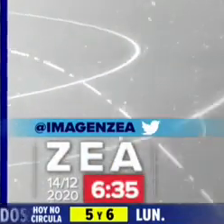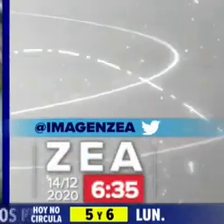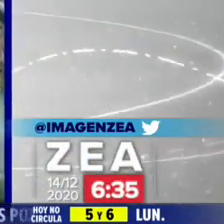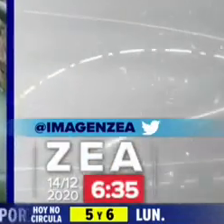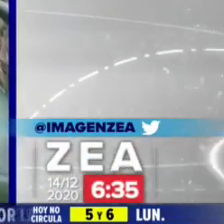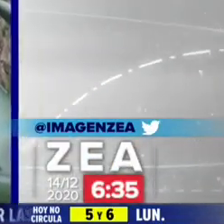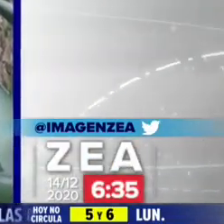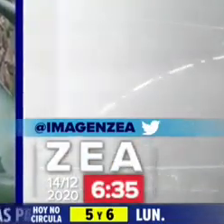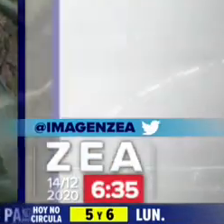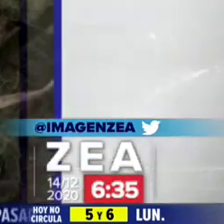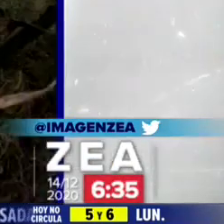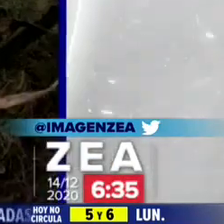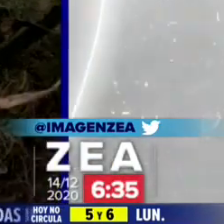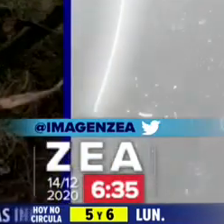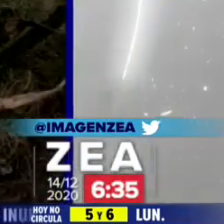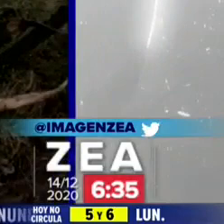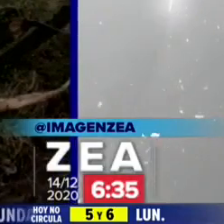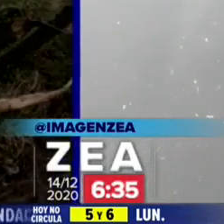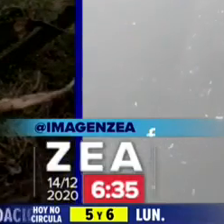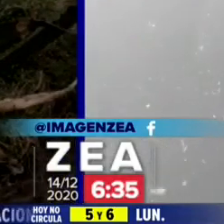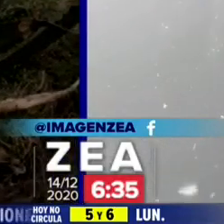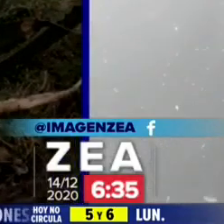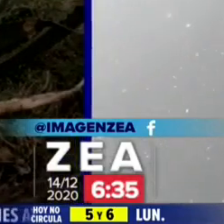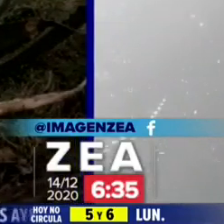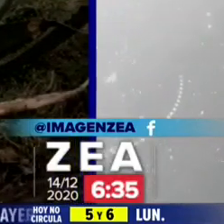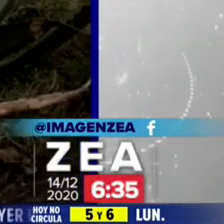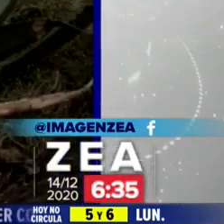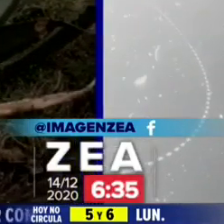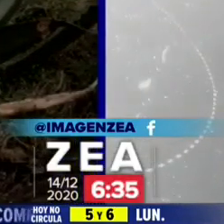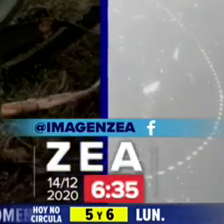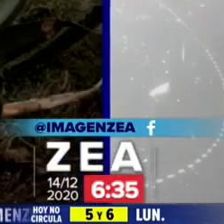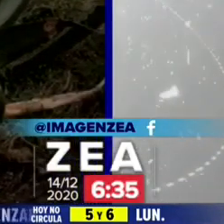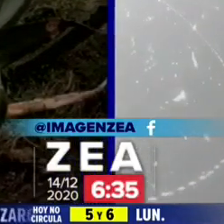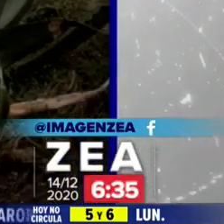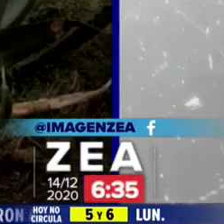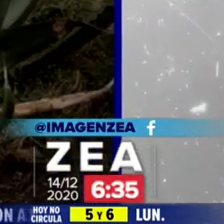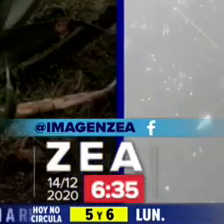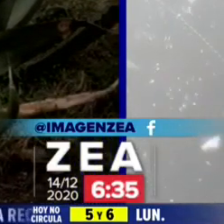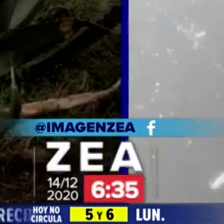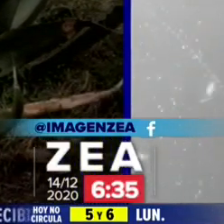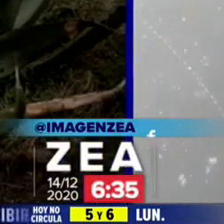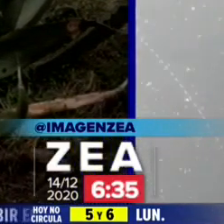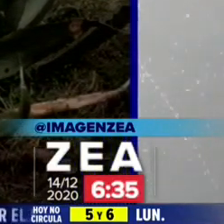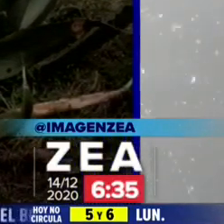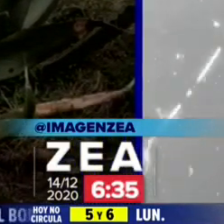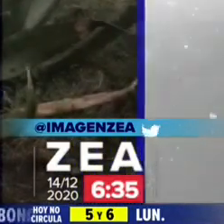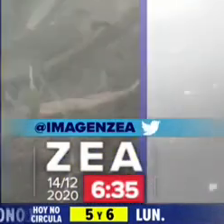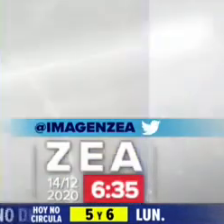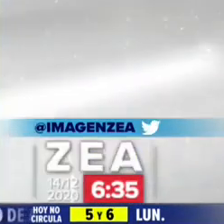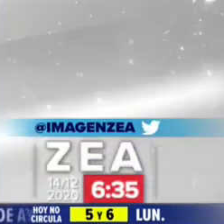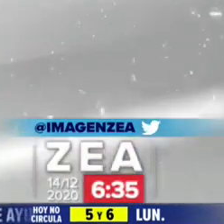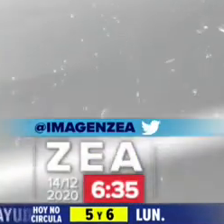través del programa Sembrando Vida, con la inclusión del maguey de la variedad Tobalá.